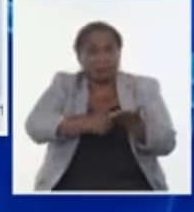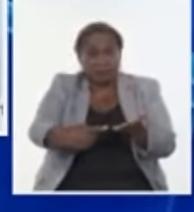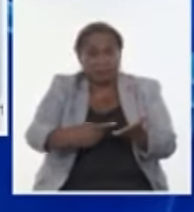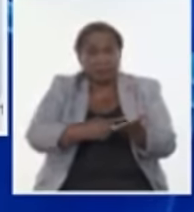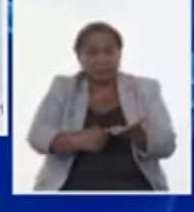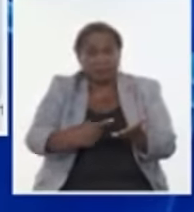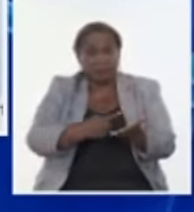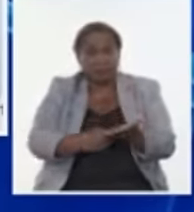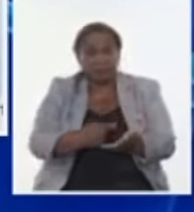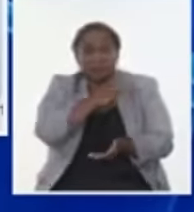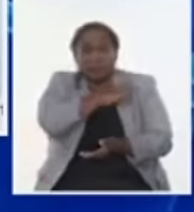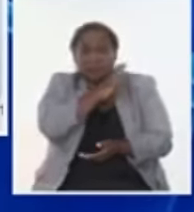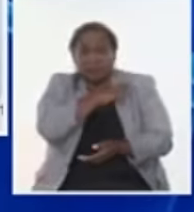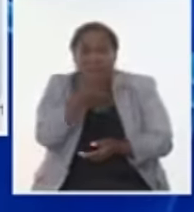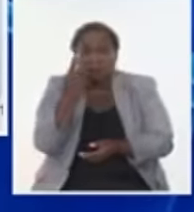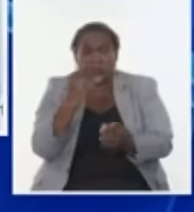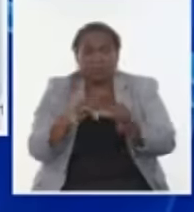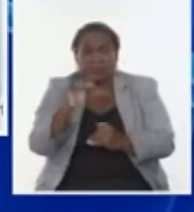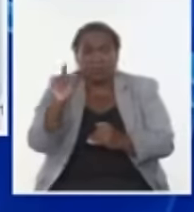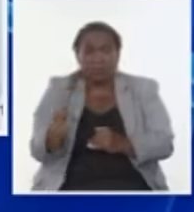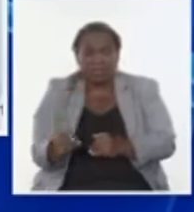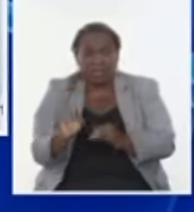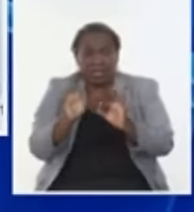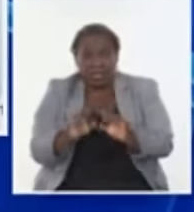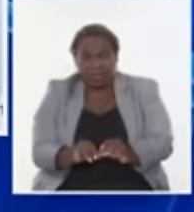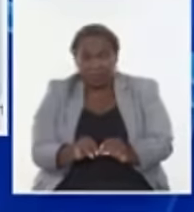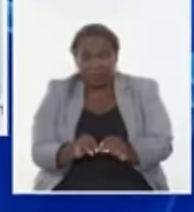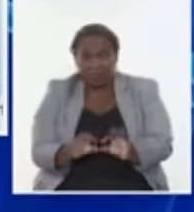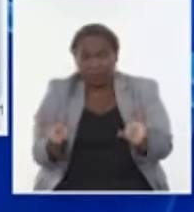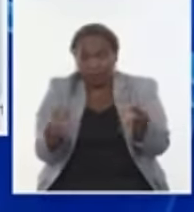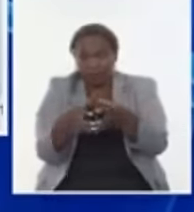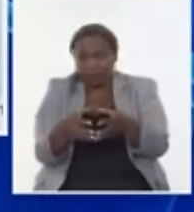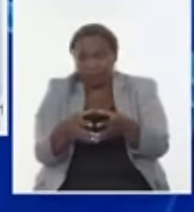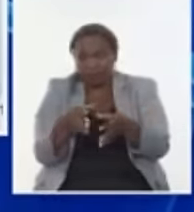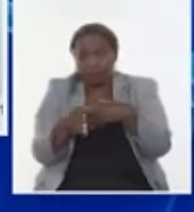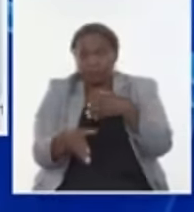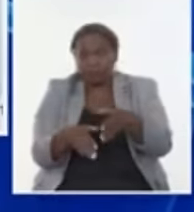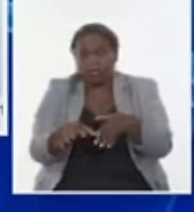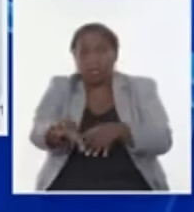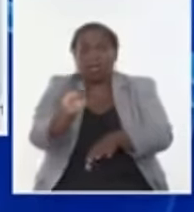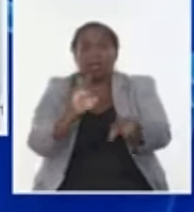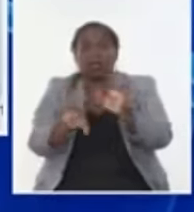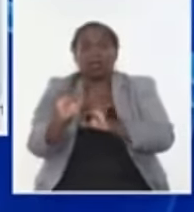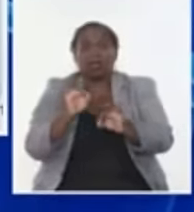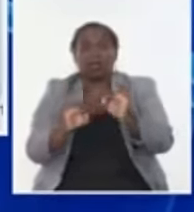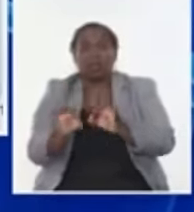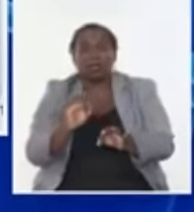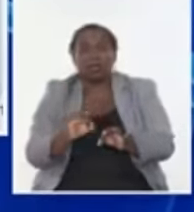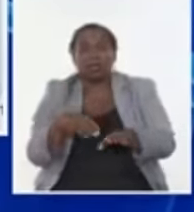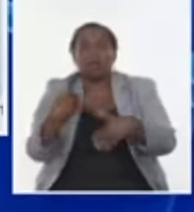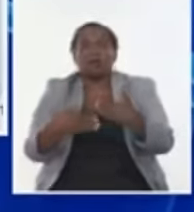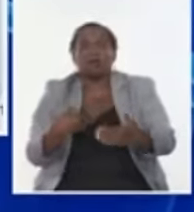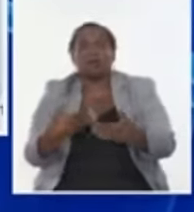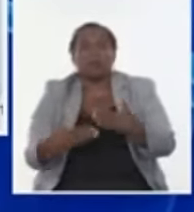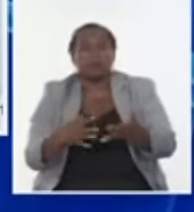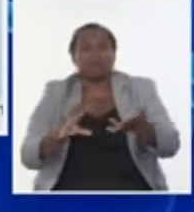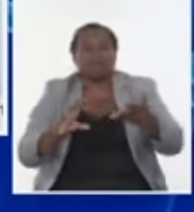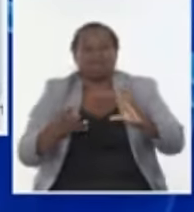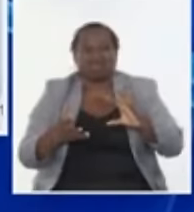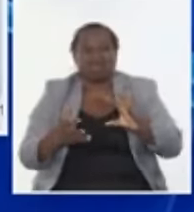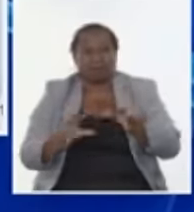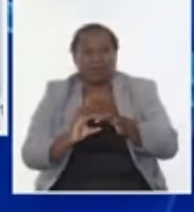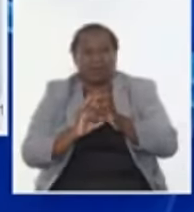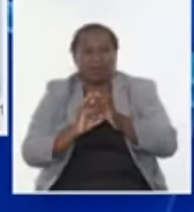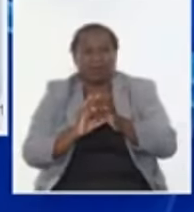por el primer secretario y un grupo de compañeros que participamos, una selección de los hechos de corrupción más complejos.